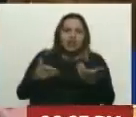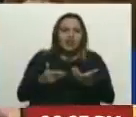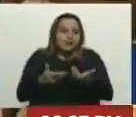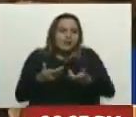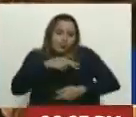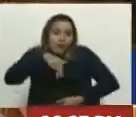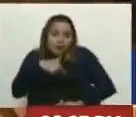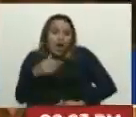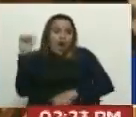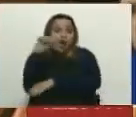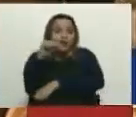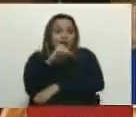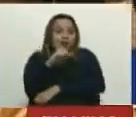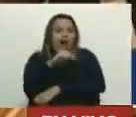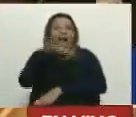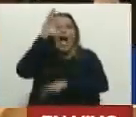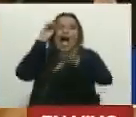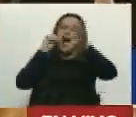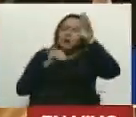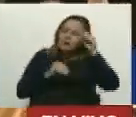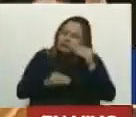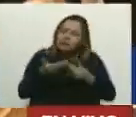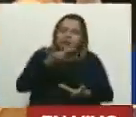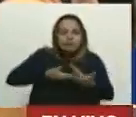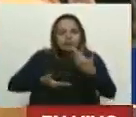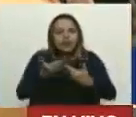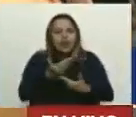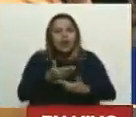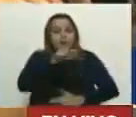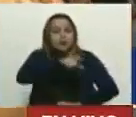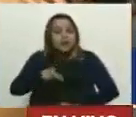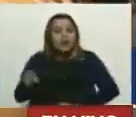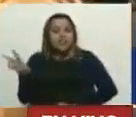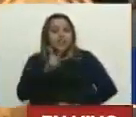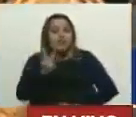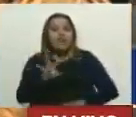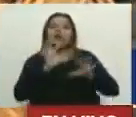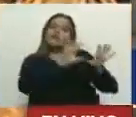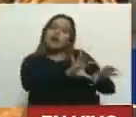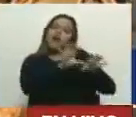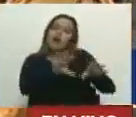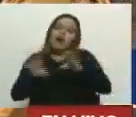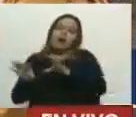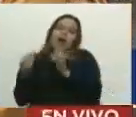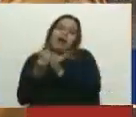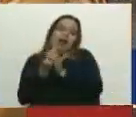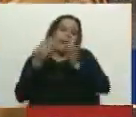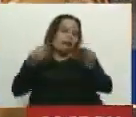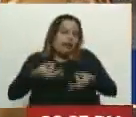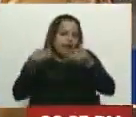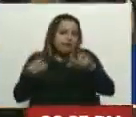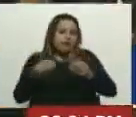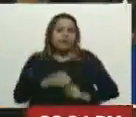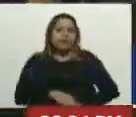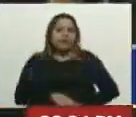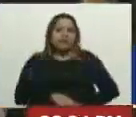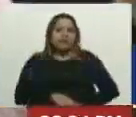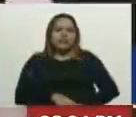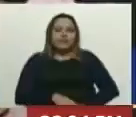a entender que el venezolano es echador de broma. El venezolano habla con el doble sentido,